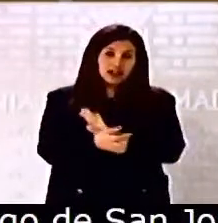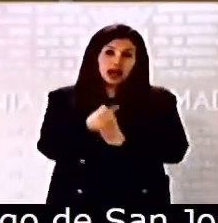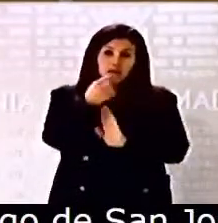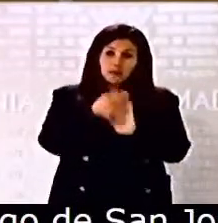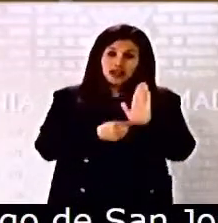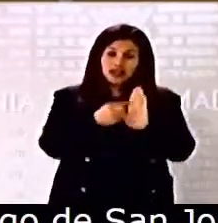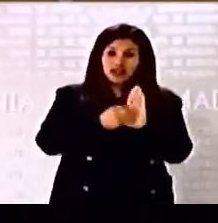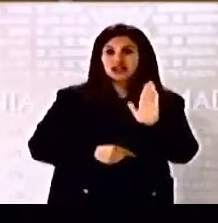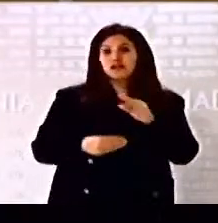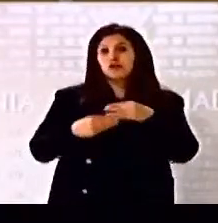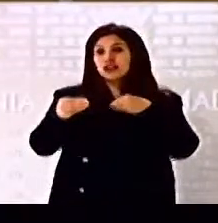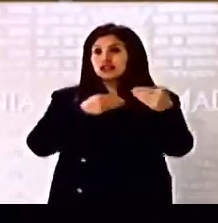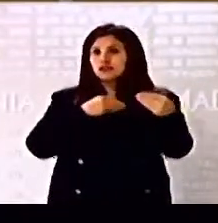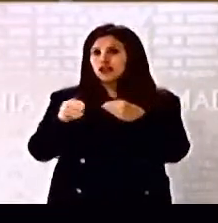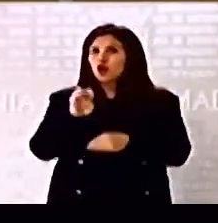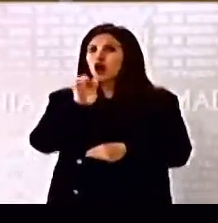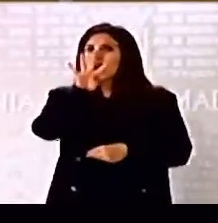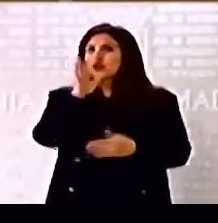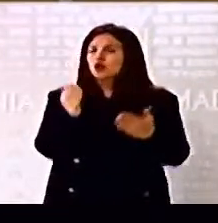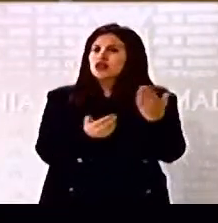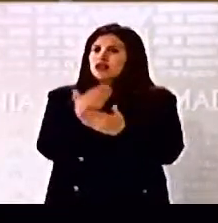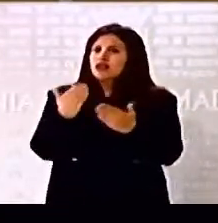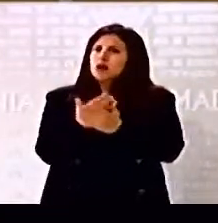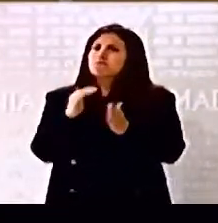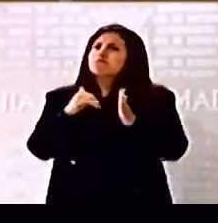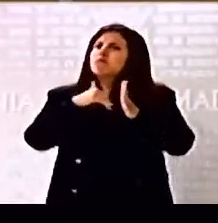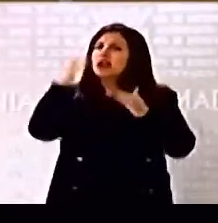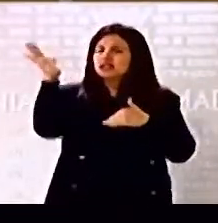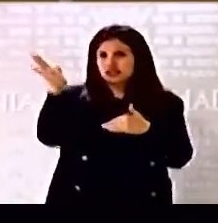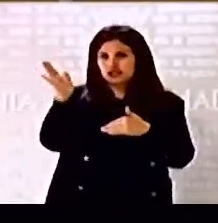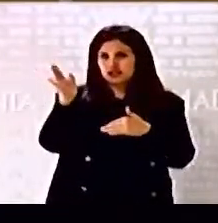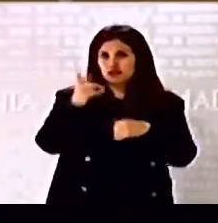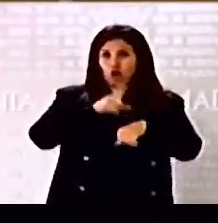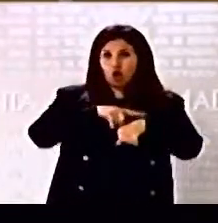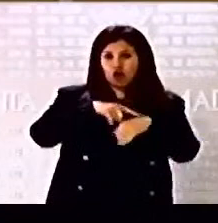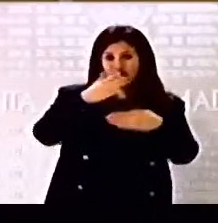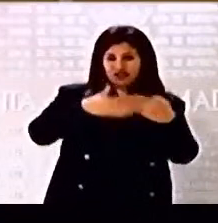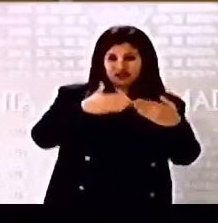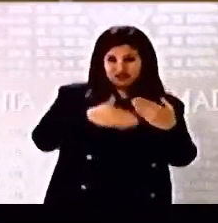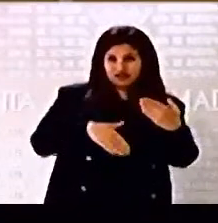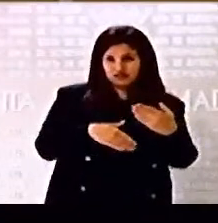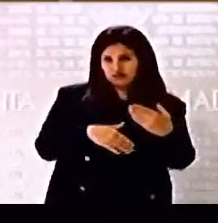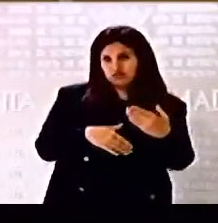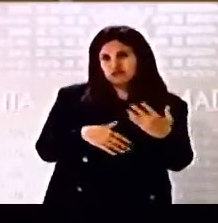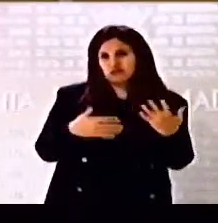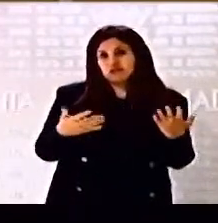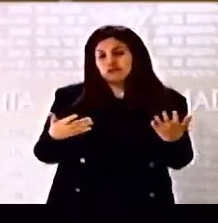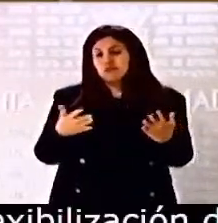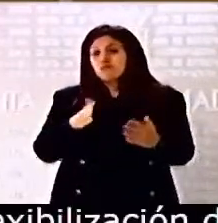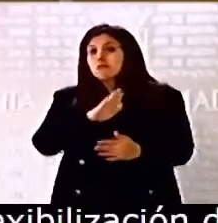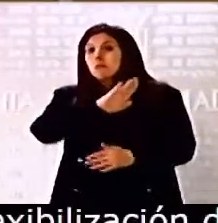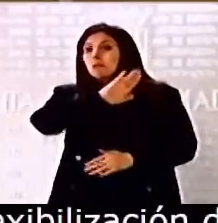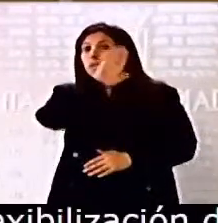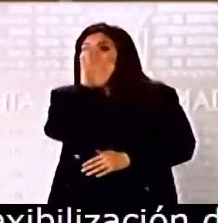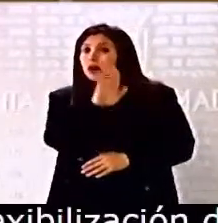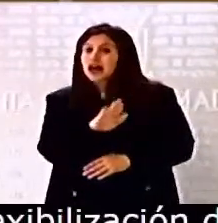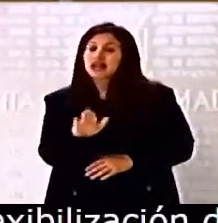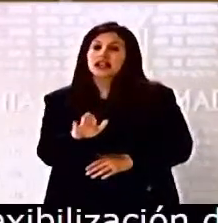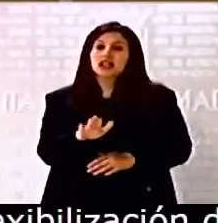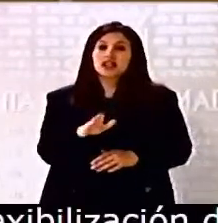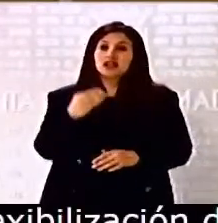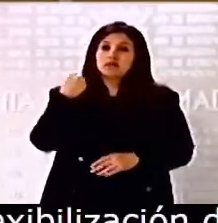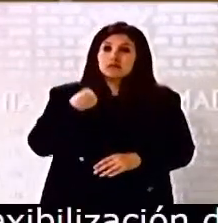de flexibilización del toque de queda y, evidentemente, pues no parece que la repercusión sobre